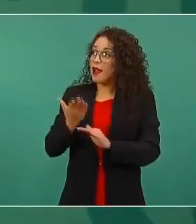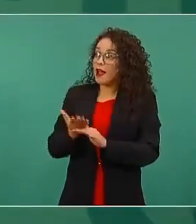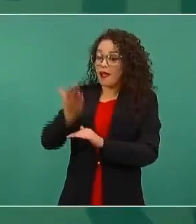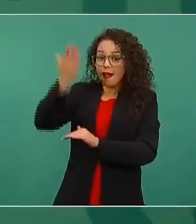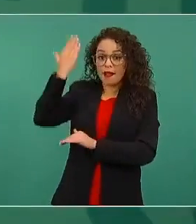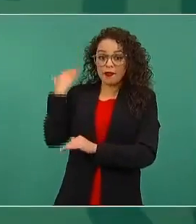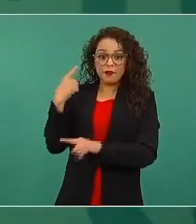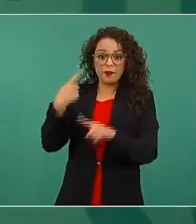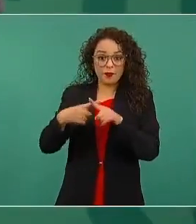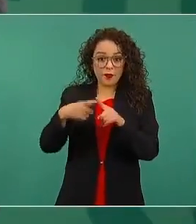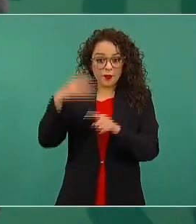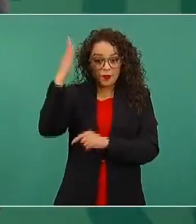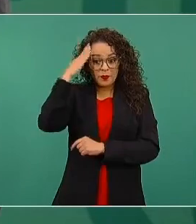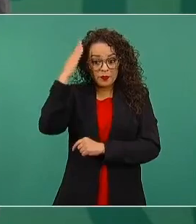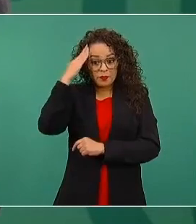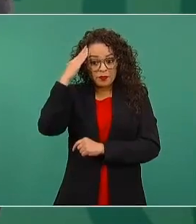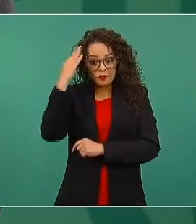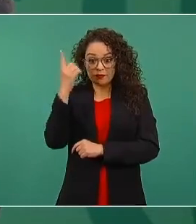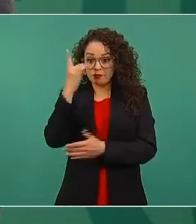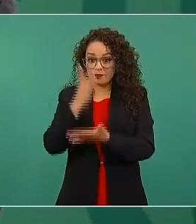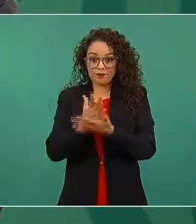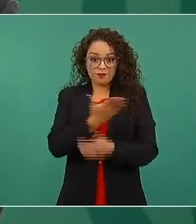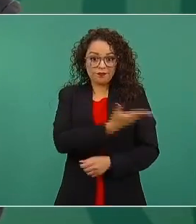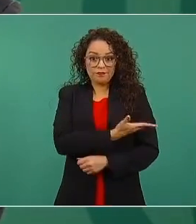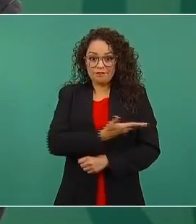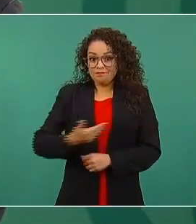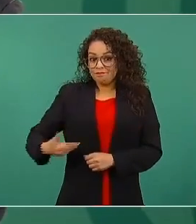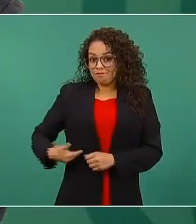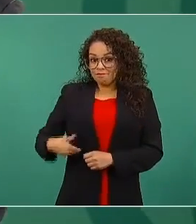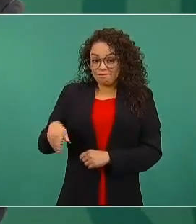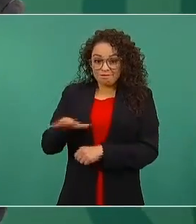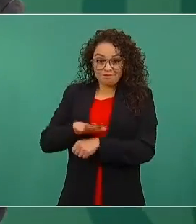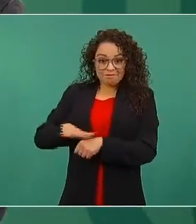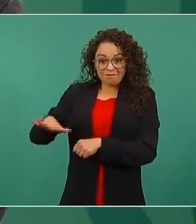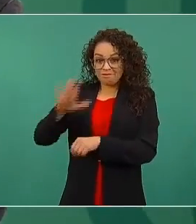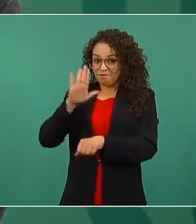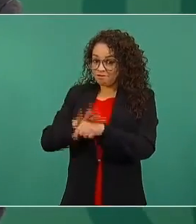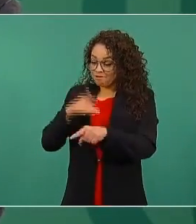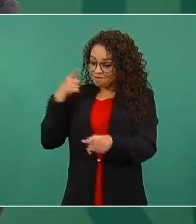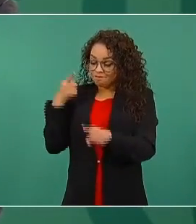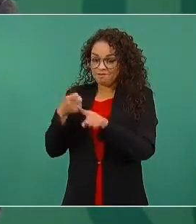el Ejecutivo, y en especial el presidente.